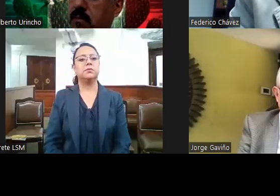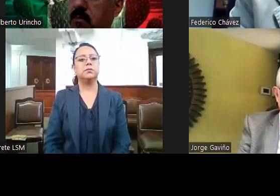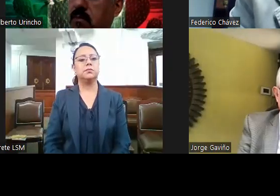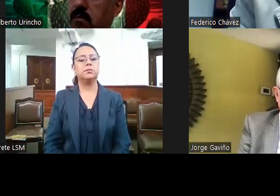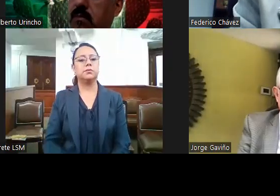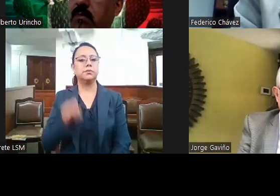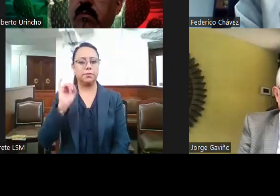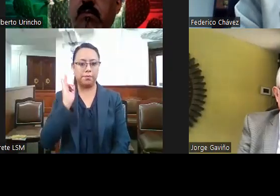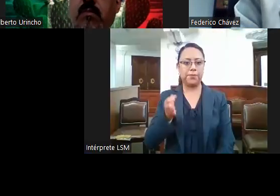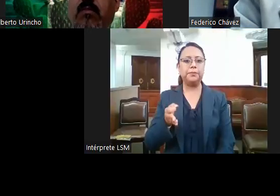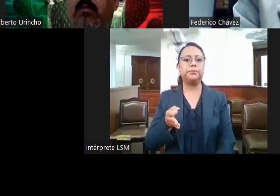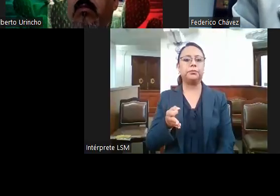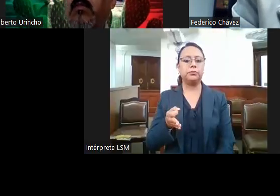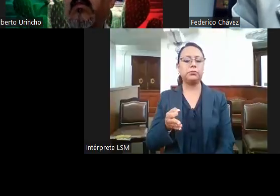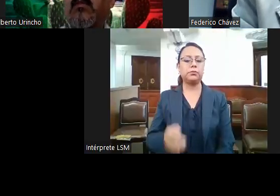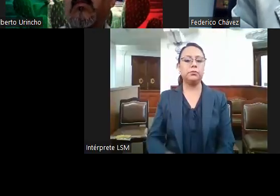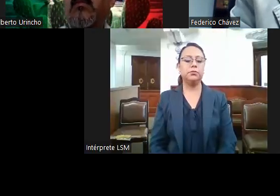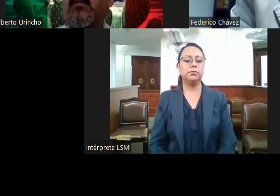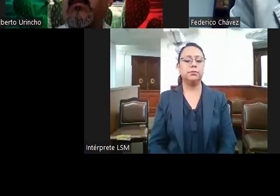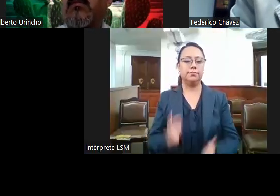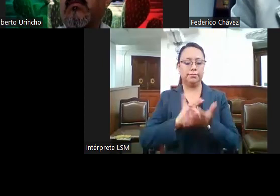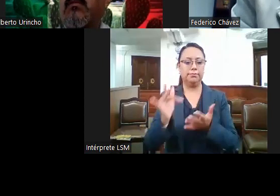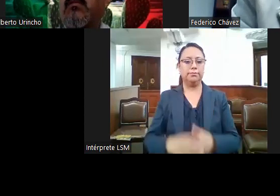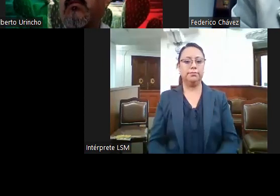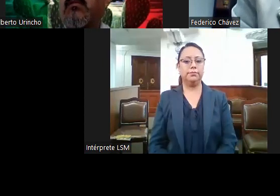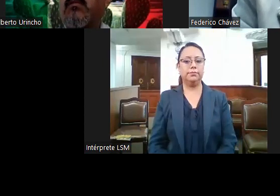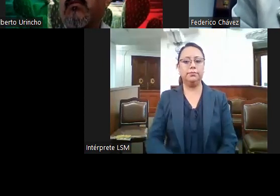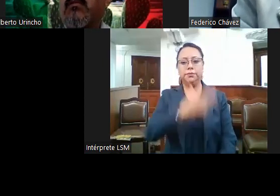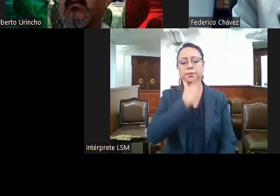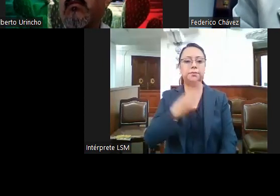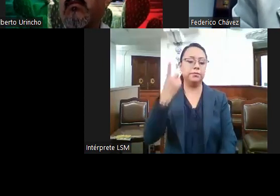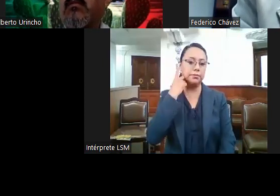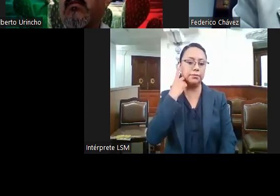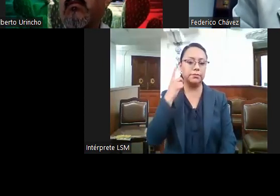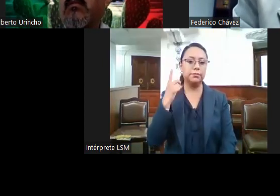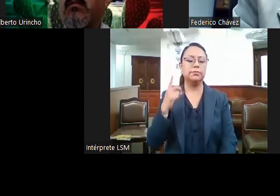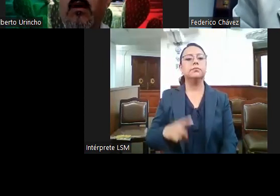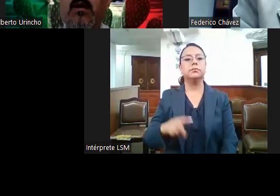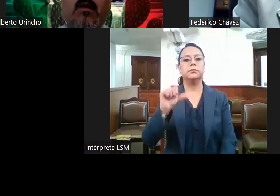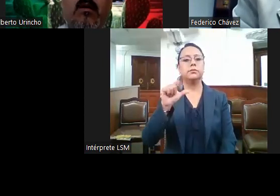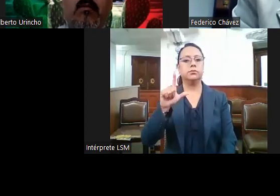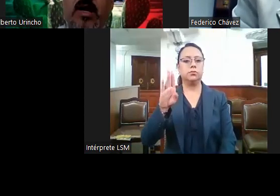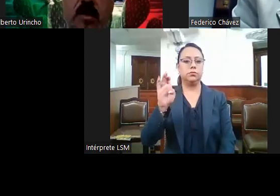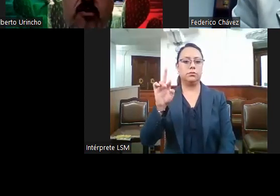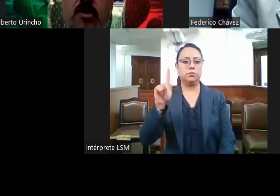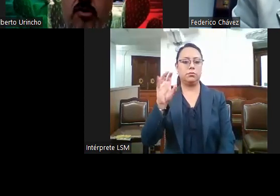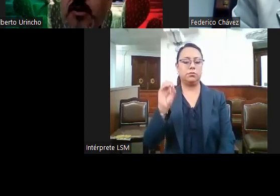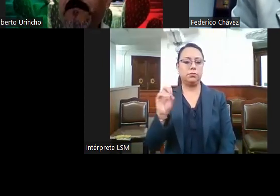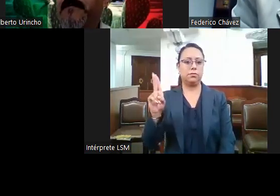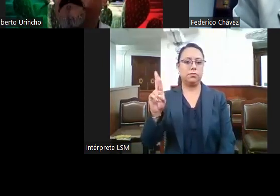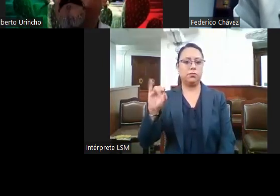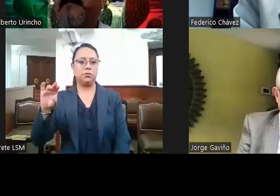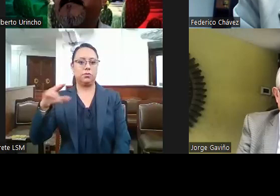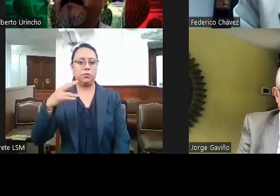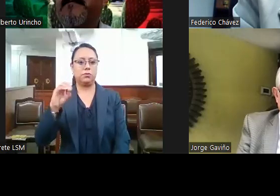Rivero, a favor. Gracias. Diputado Alberto Martínez Urincho. Martínez Urincho, sí.